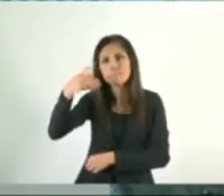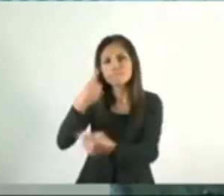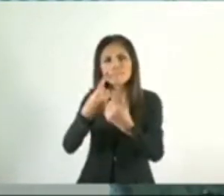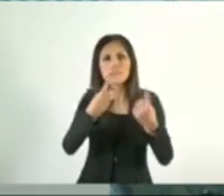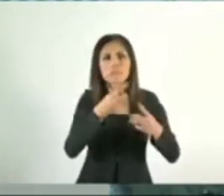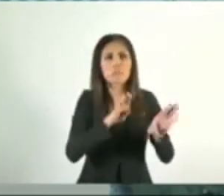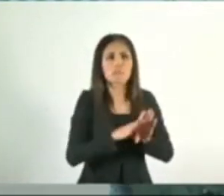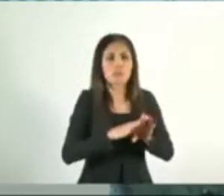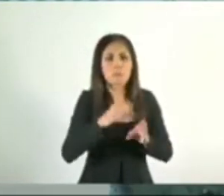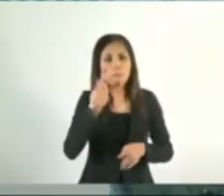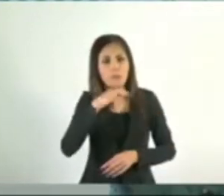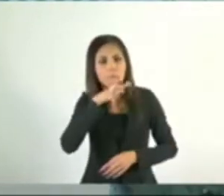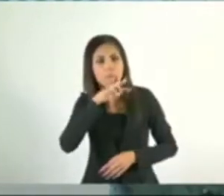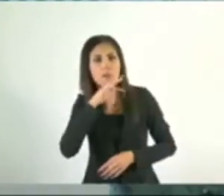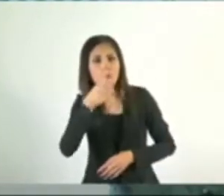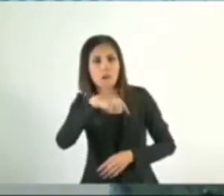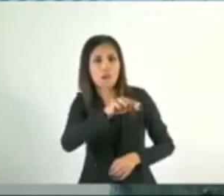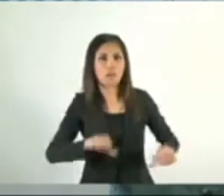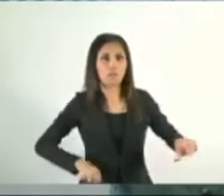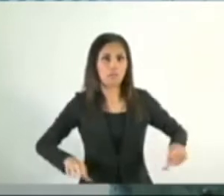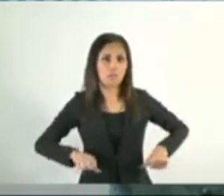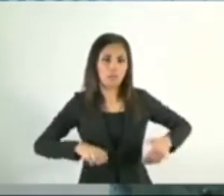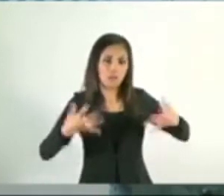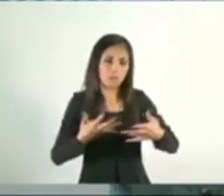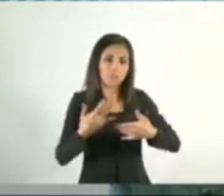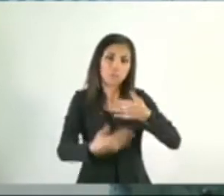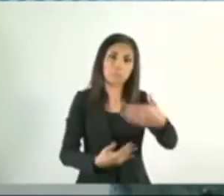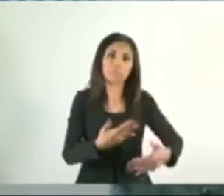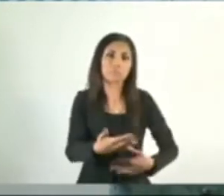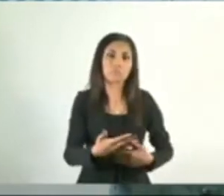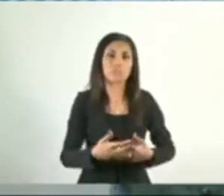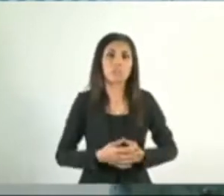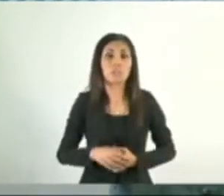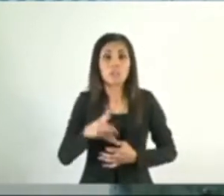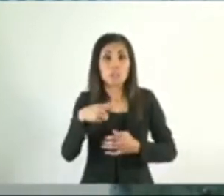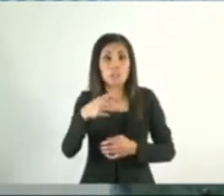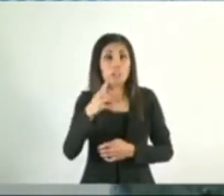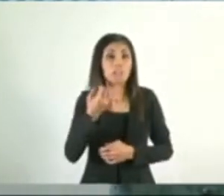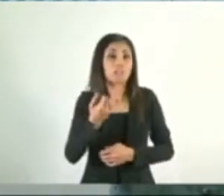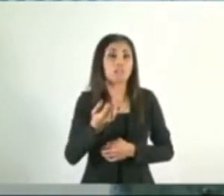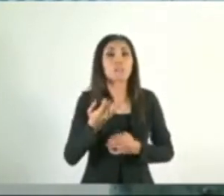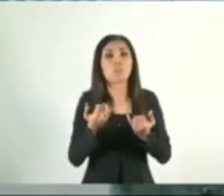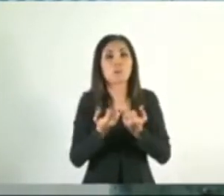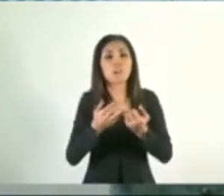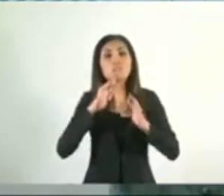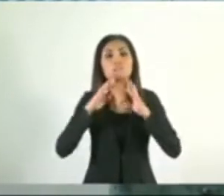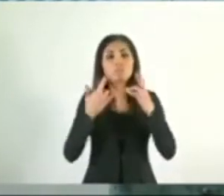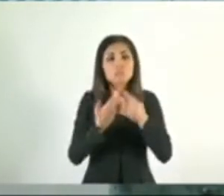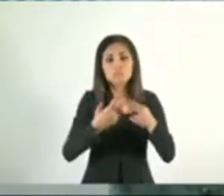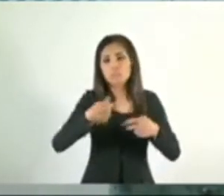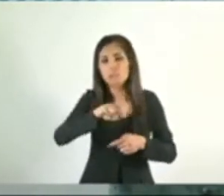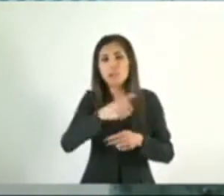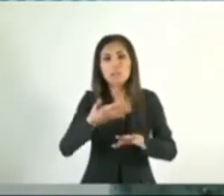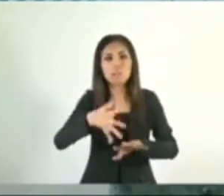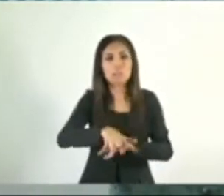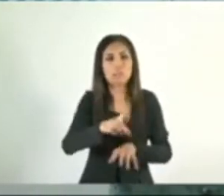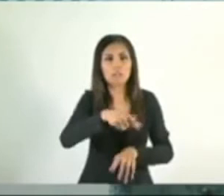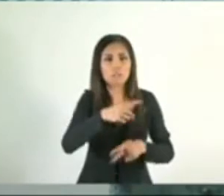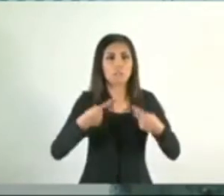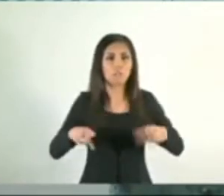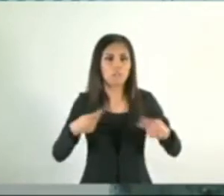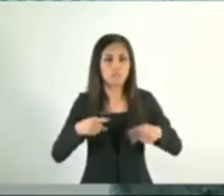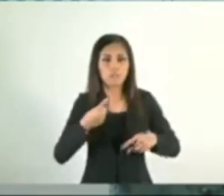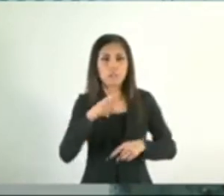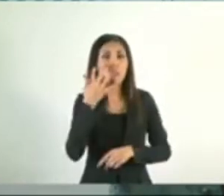que favorezcan la actividad que desempeñan. De igual forma, se llevaron a cabo reuniones con integrantes de los consejos coordinadores empresariales de